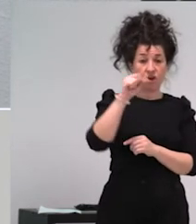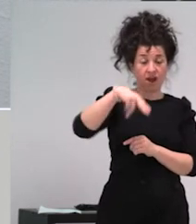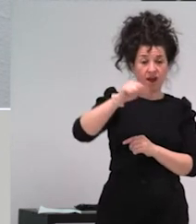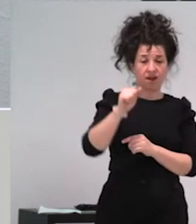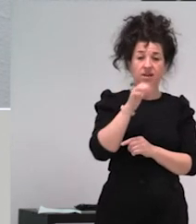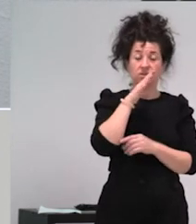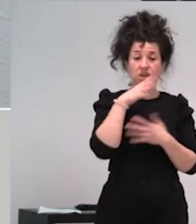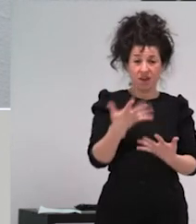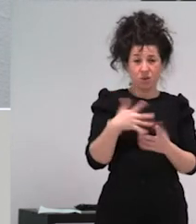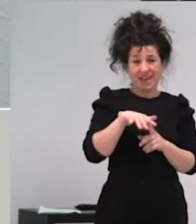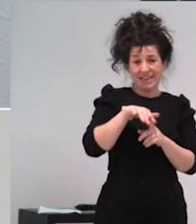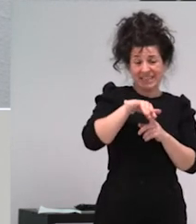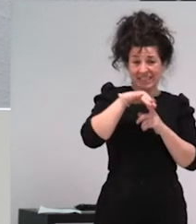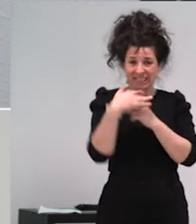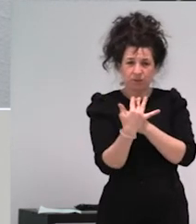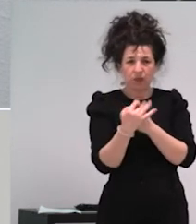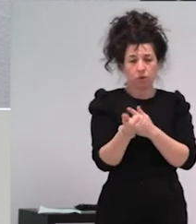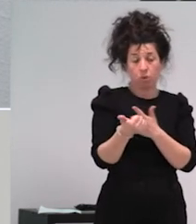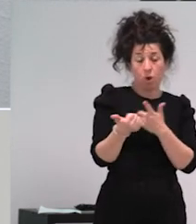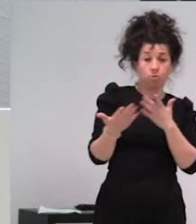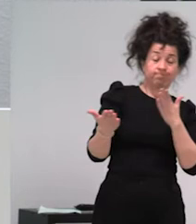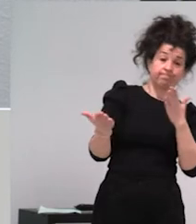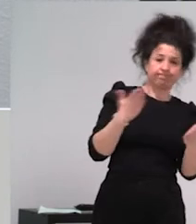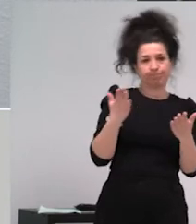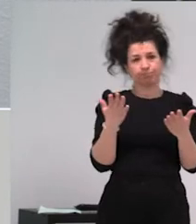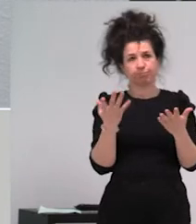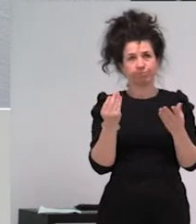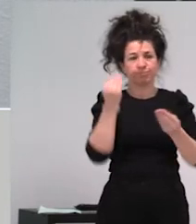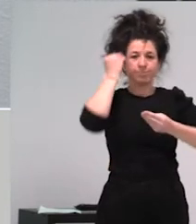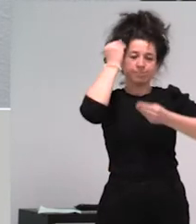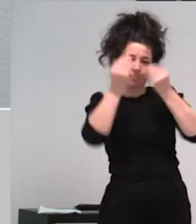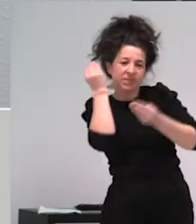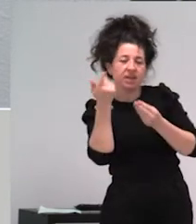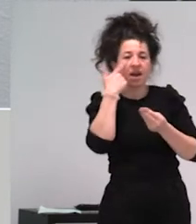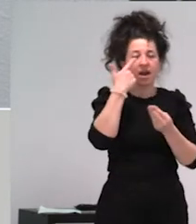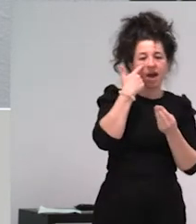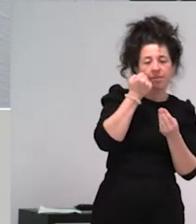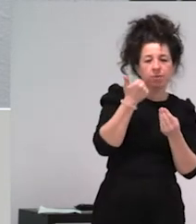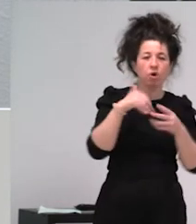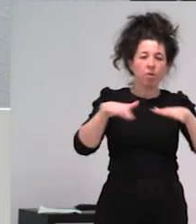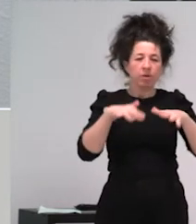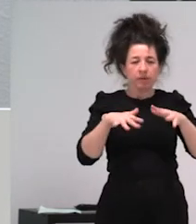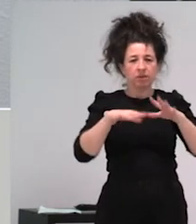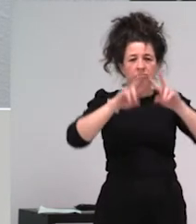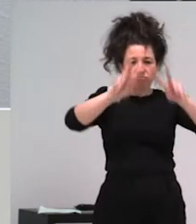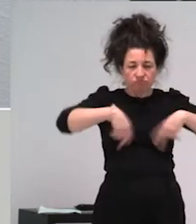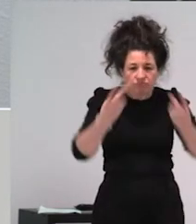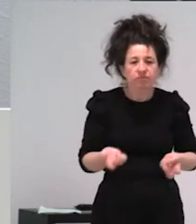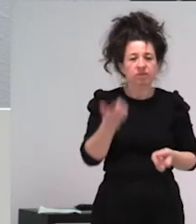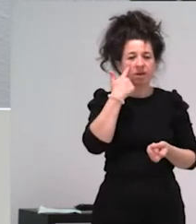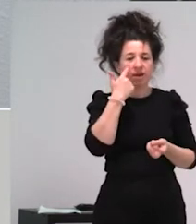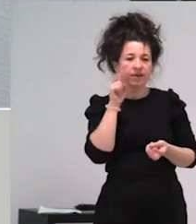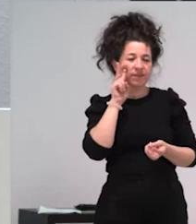nos encontramos ahora es un poco un punto de inflexión, porque bueno, estamos un poco como reestructurando el movimiento, ya que estamos viendo que algunos